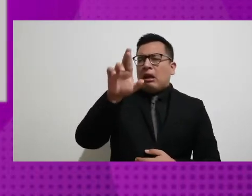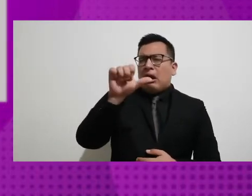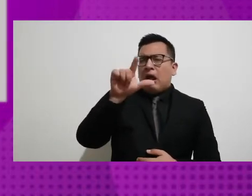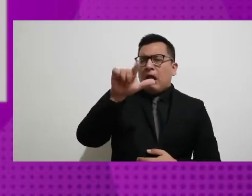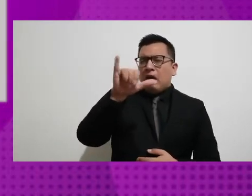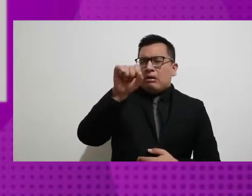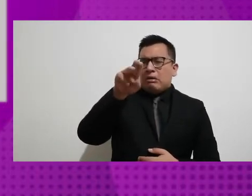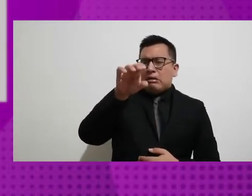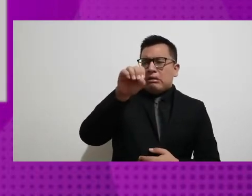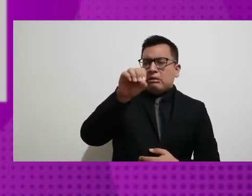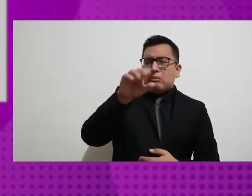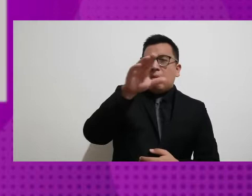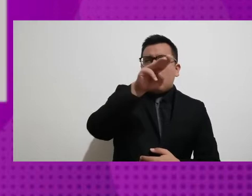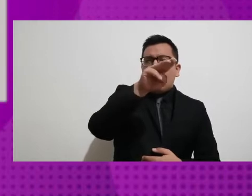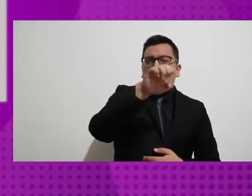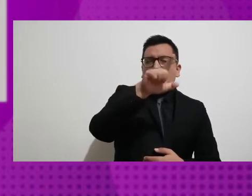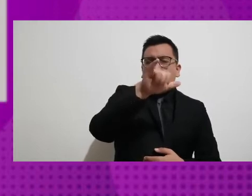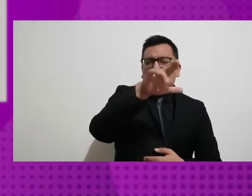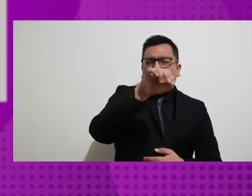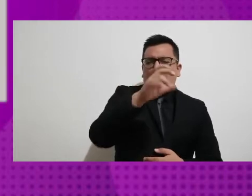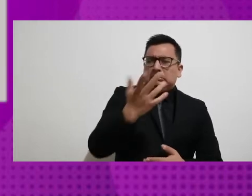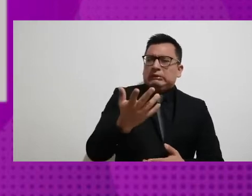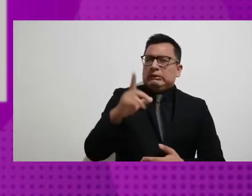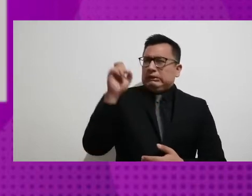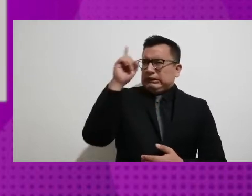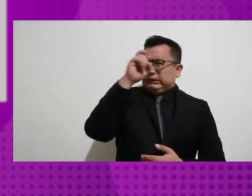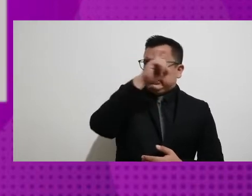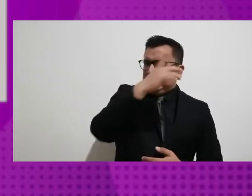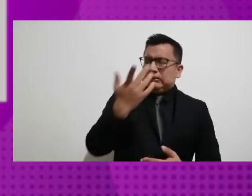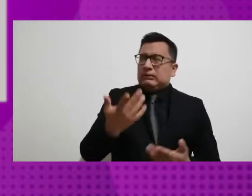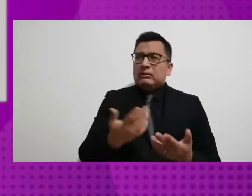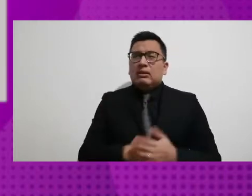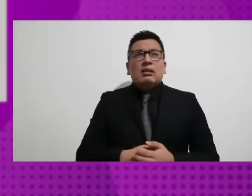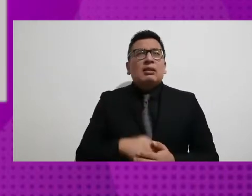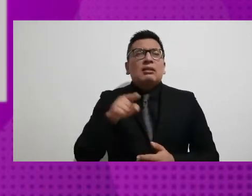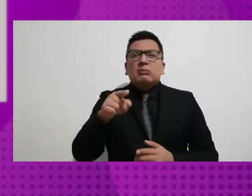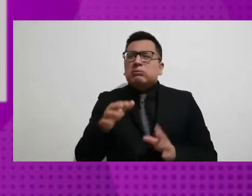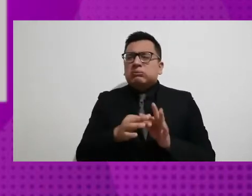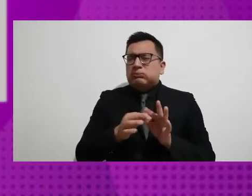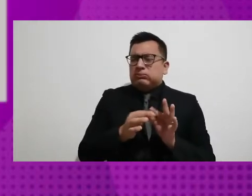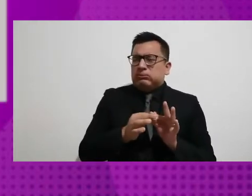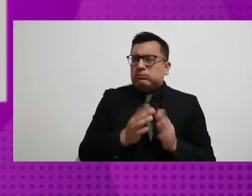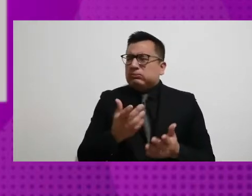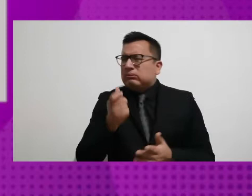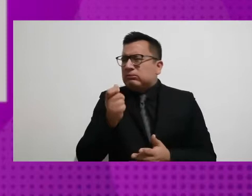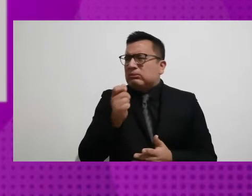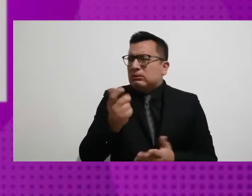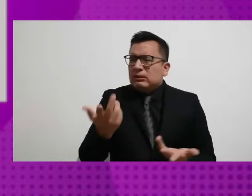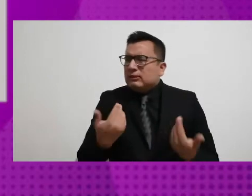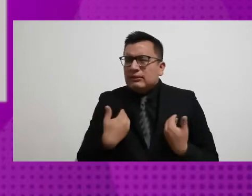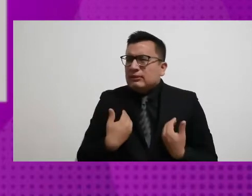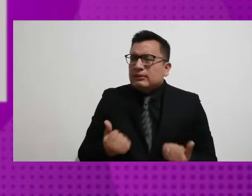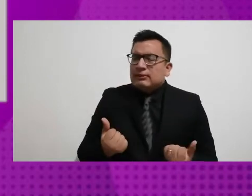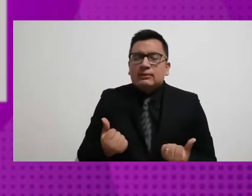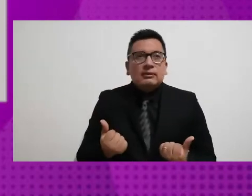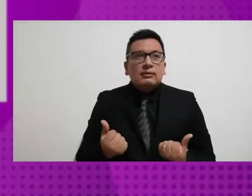pudiéramos pensar que es muy complejo el planteamiento que estamos mencionando en esta